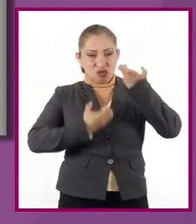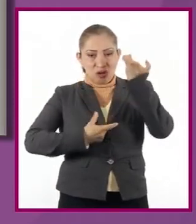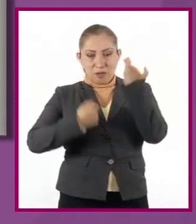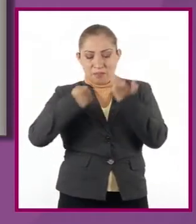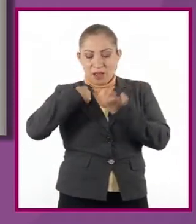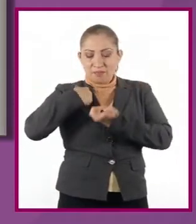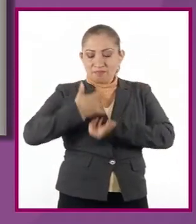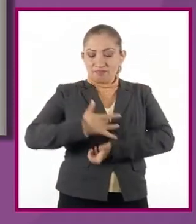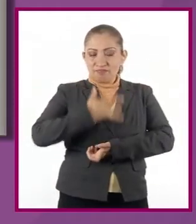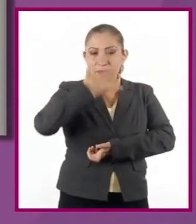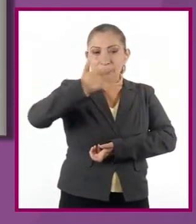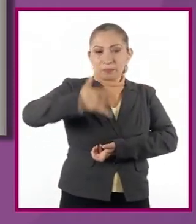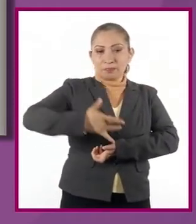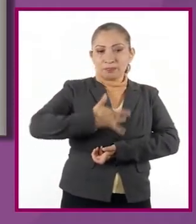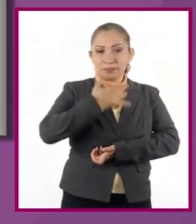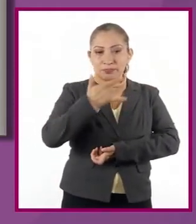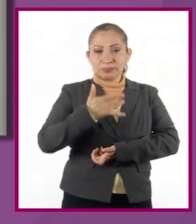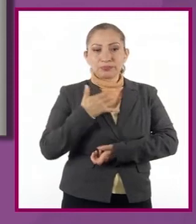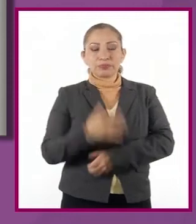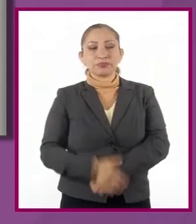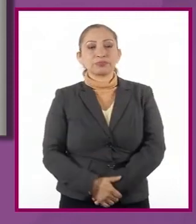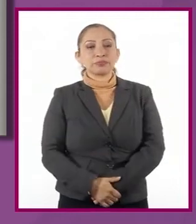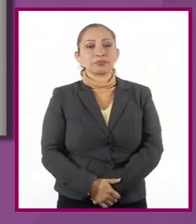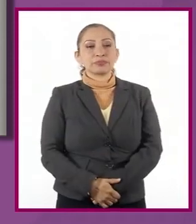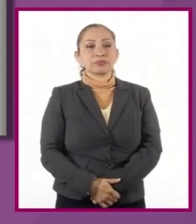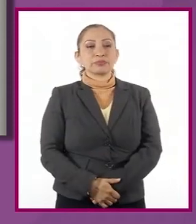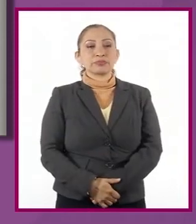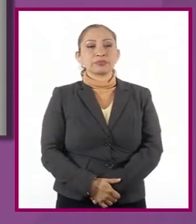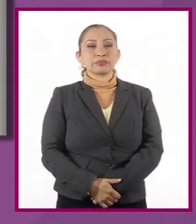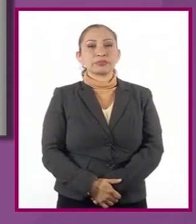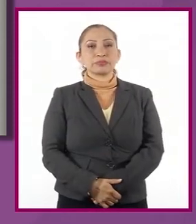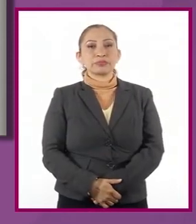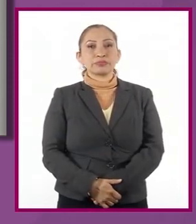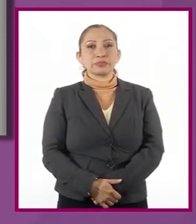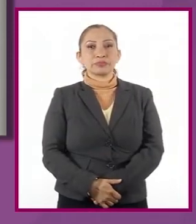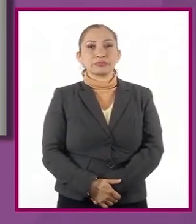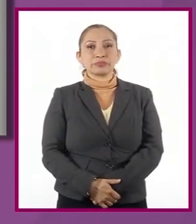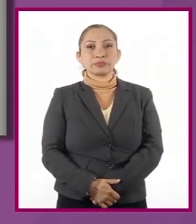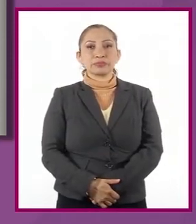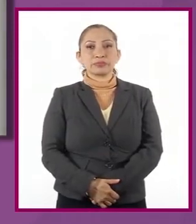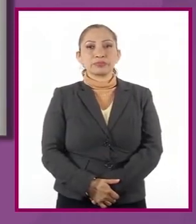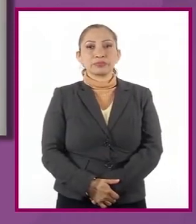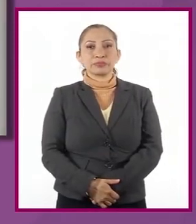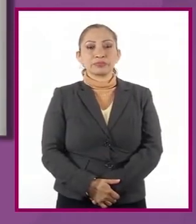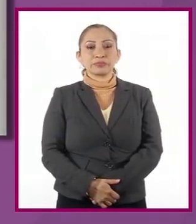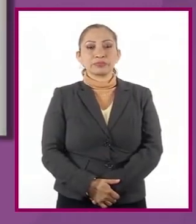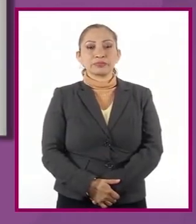me quema.